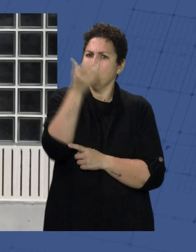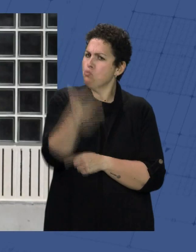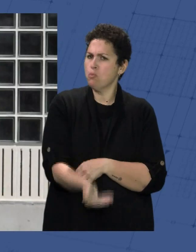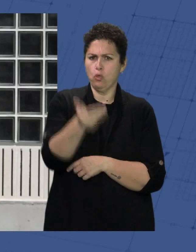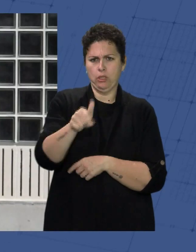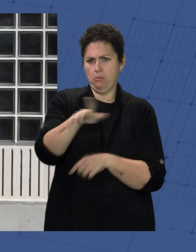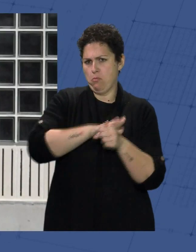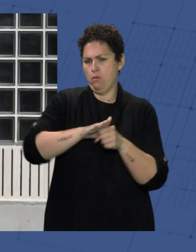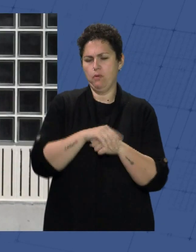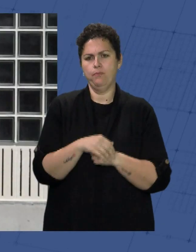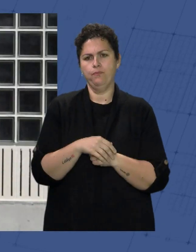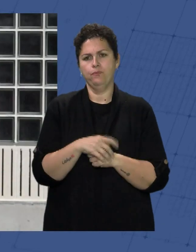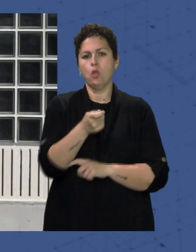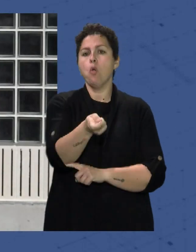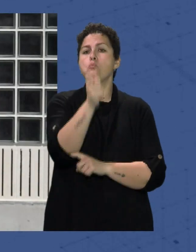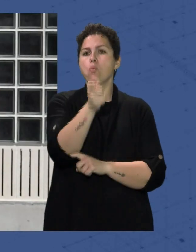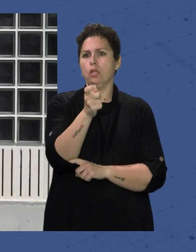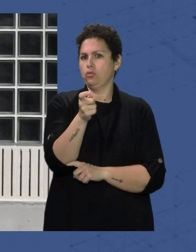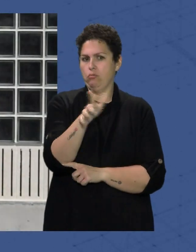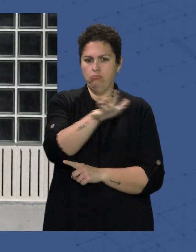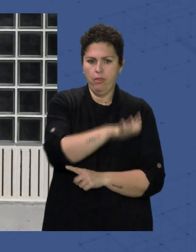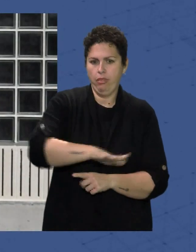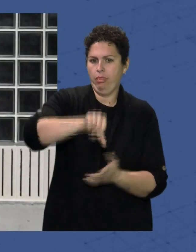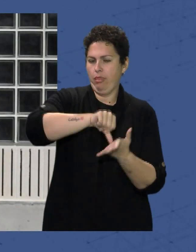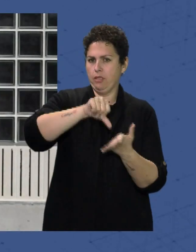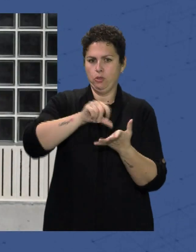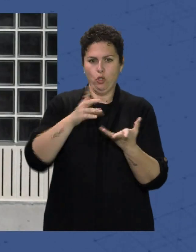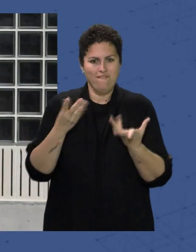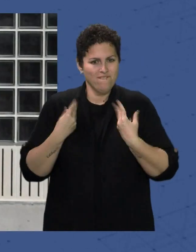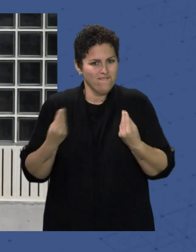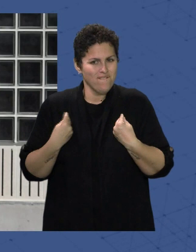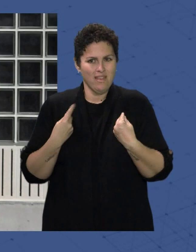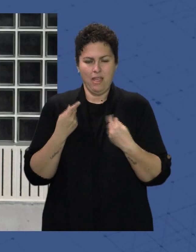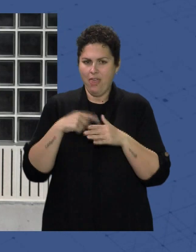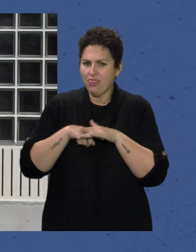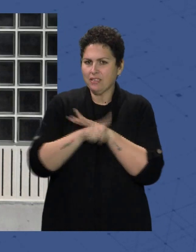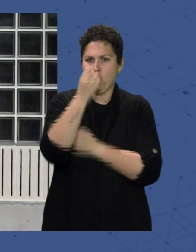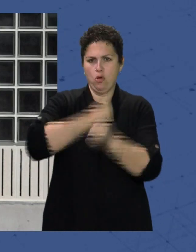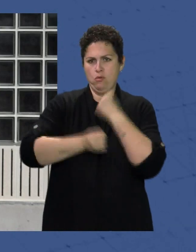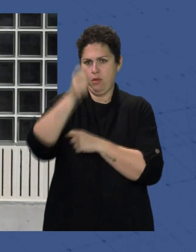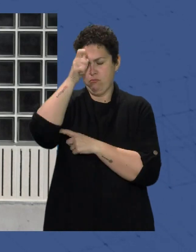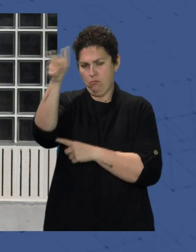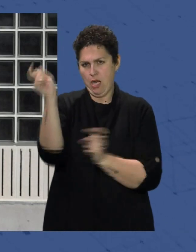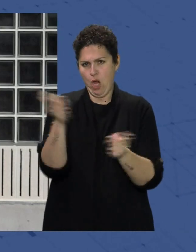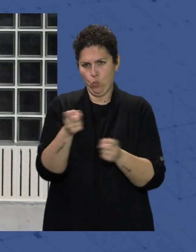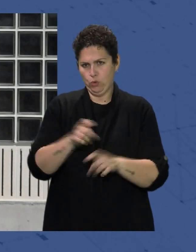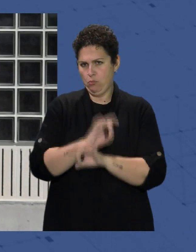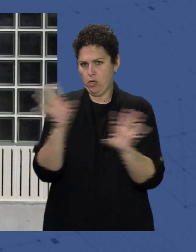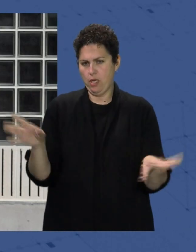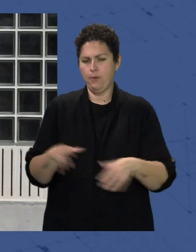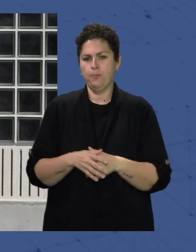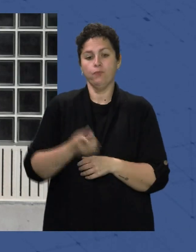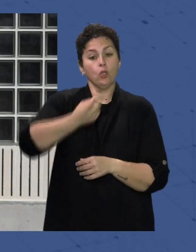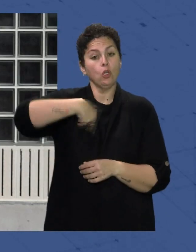El puerto es parte Del centro De la vida Y del desarrollo económico Del municipio de Garrucha Del que